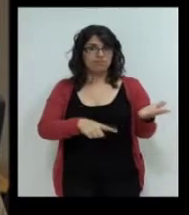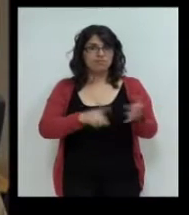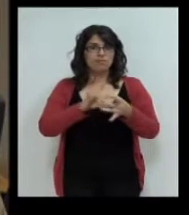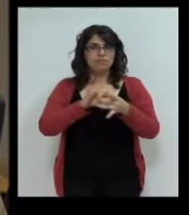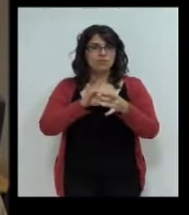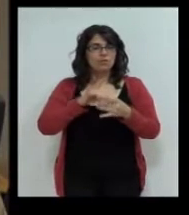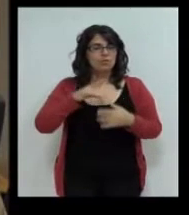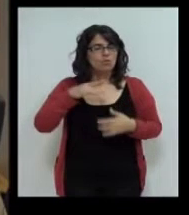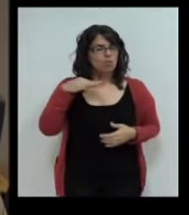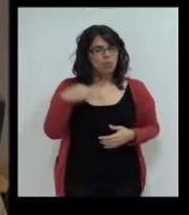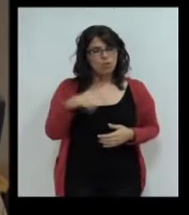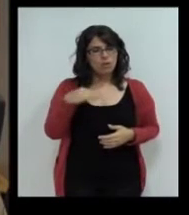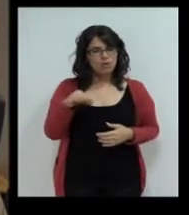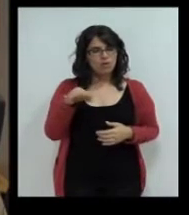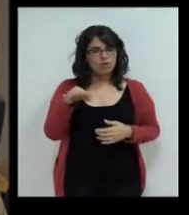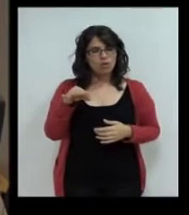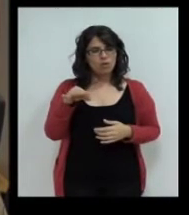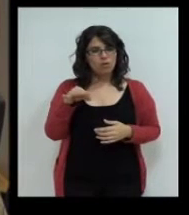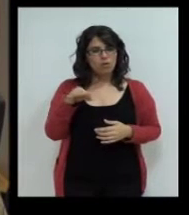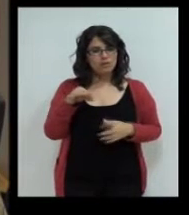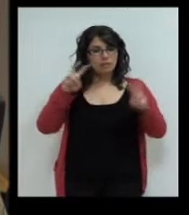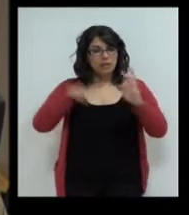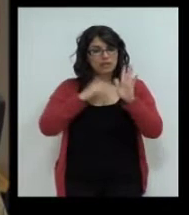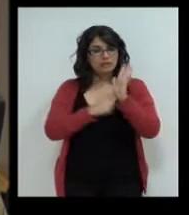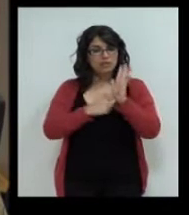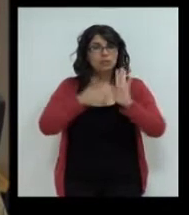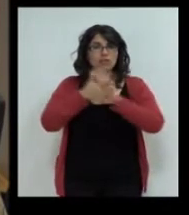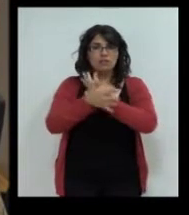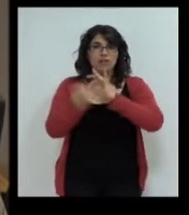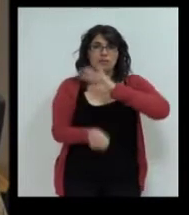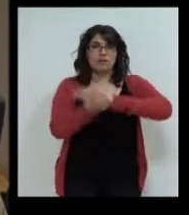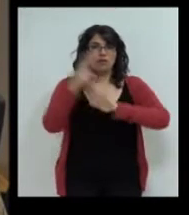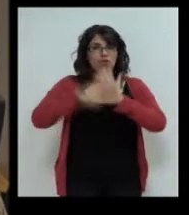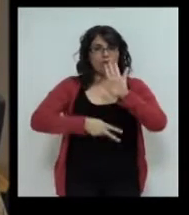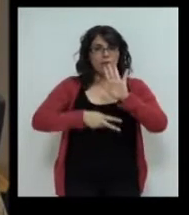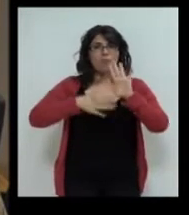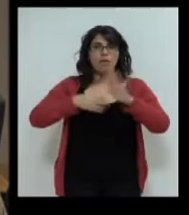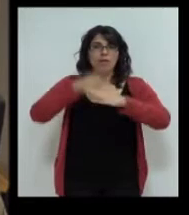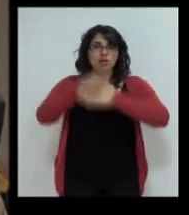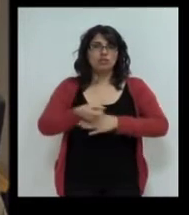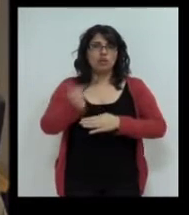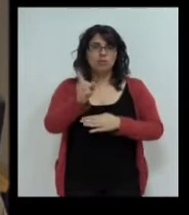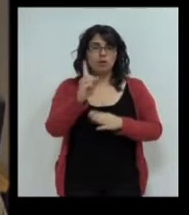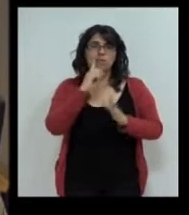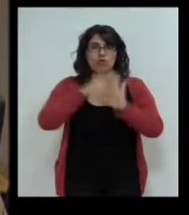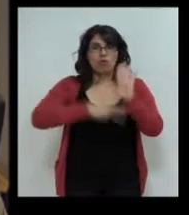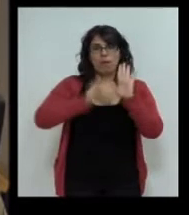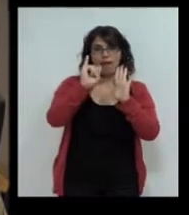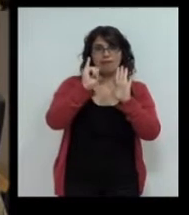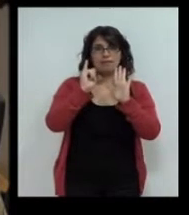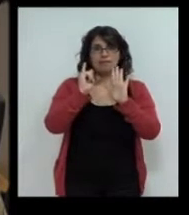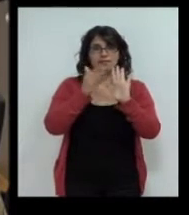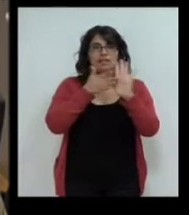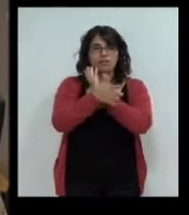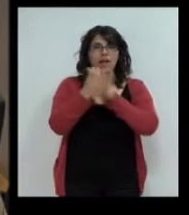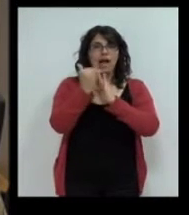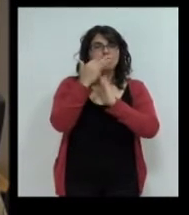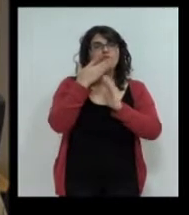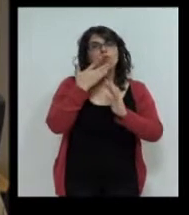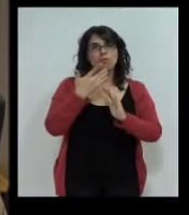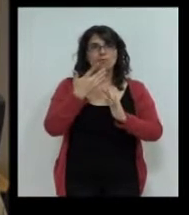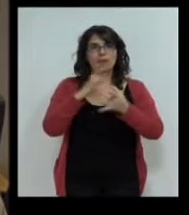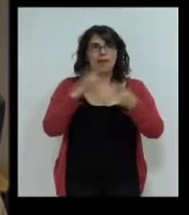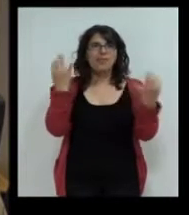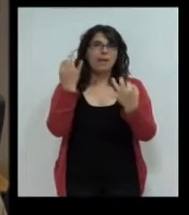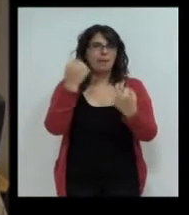vía legislativa es una norma, con lo cual puede no imponerse, pero si la norma está ahí, es la espada de Damocles que puede caer sobre tu cabeza. Entonces, cuando se habla